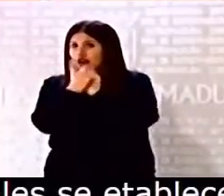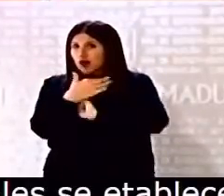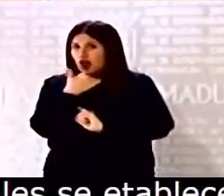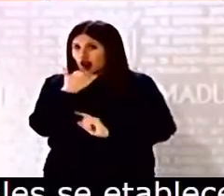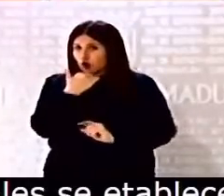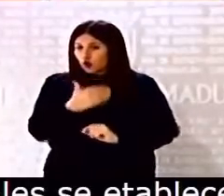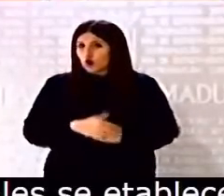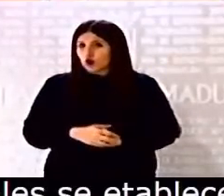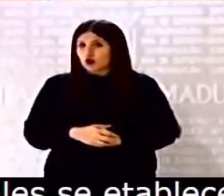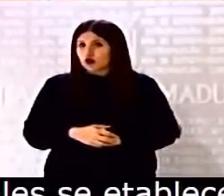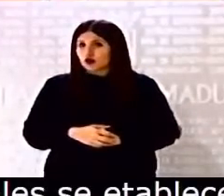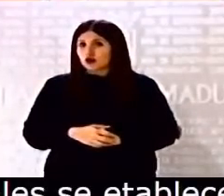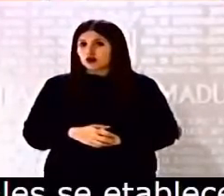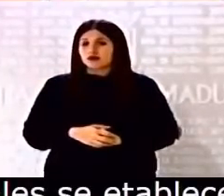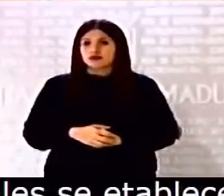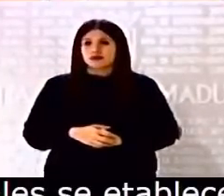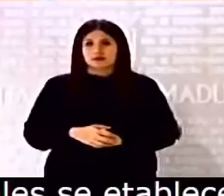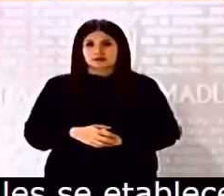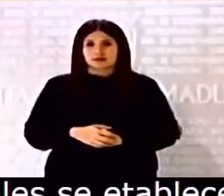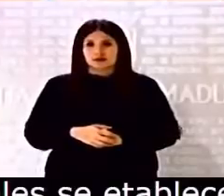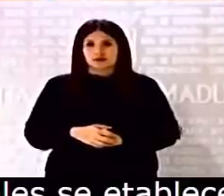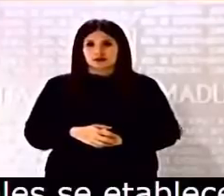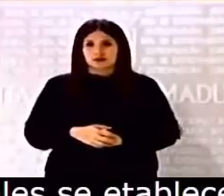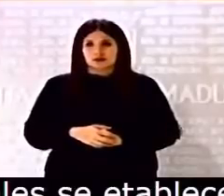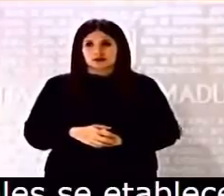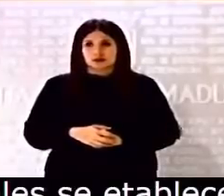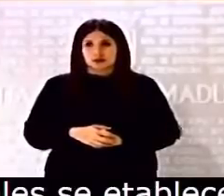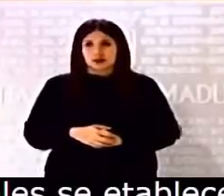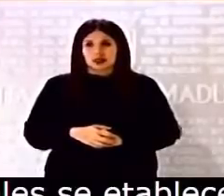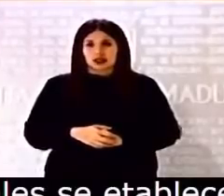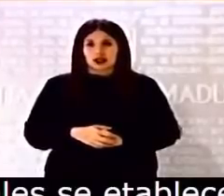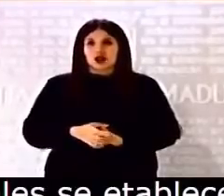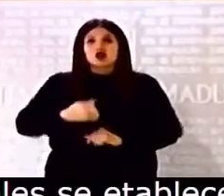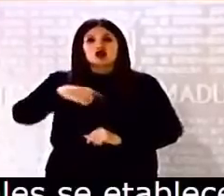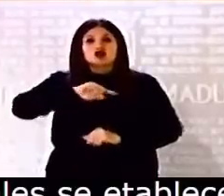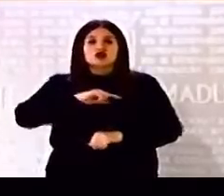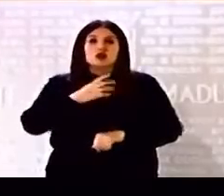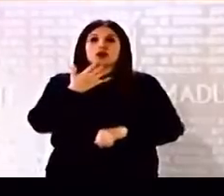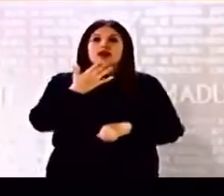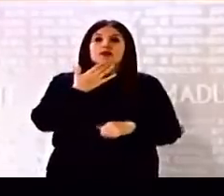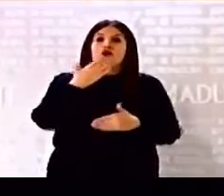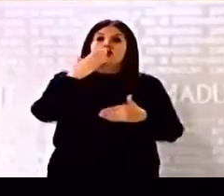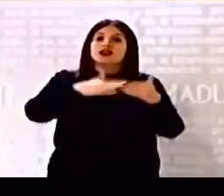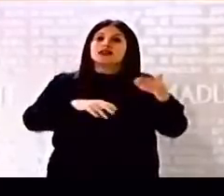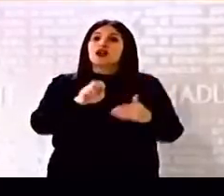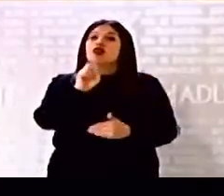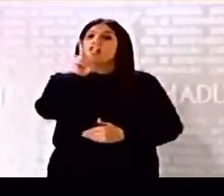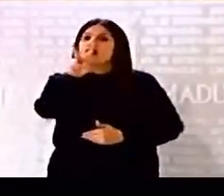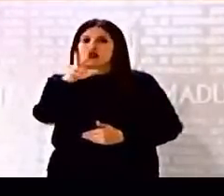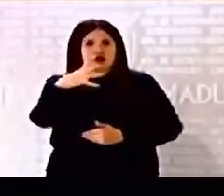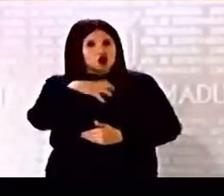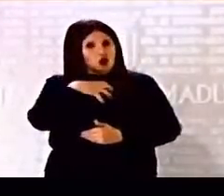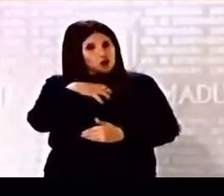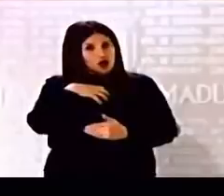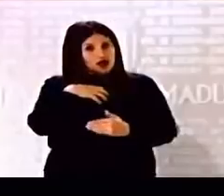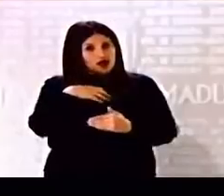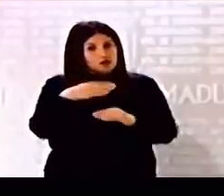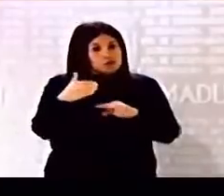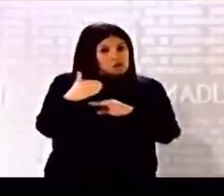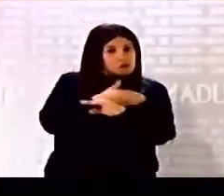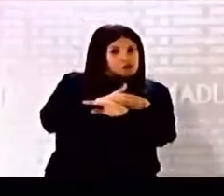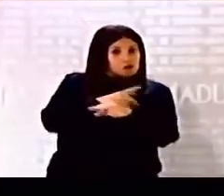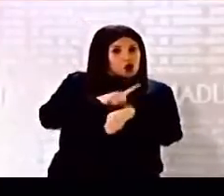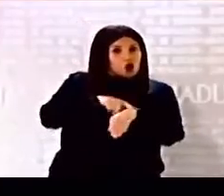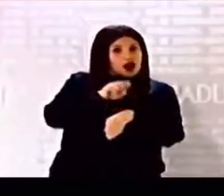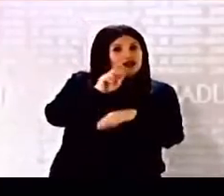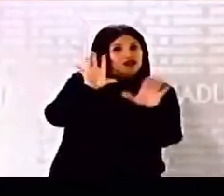comunidad, ampliado o no. Lo que no podemos es subir a las 12. Bajar a las 10 sí.